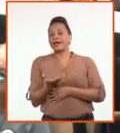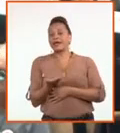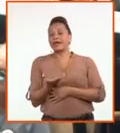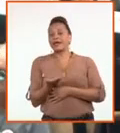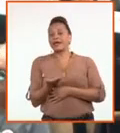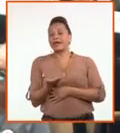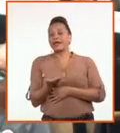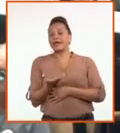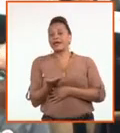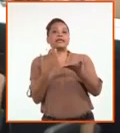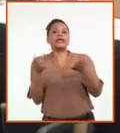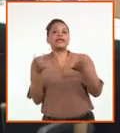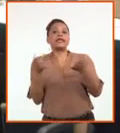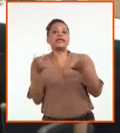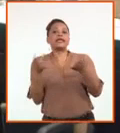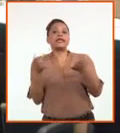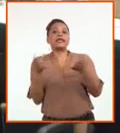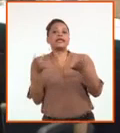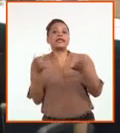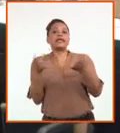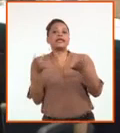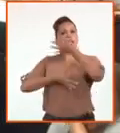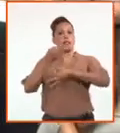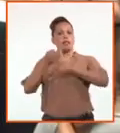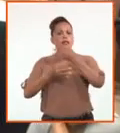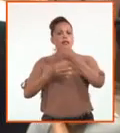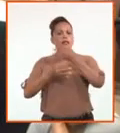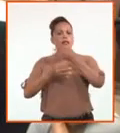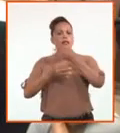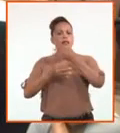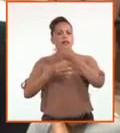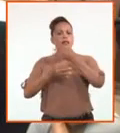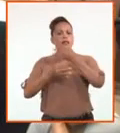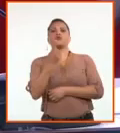fundamental que es la brigada. Ayer decíamos que no podemos pensar